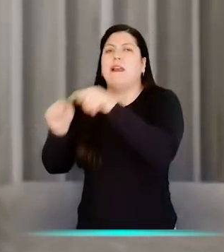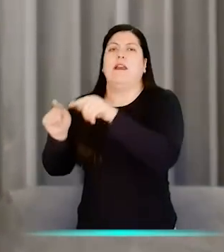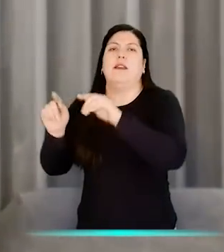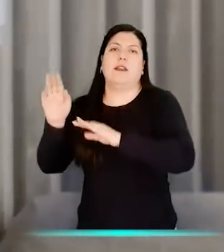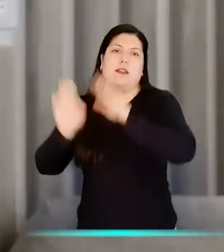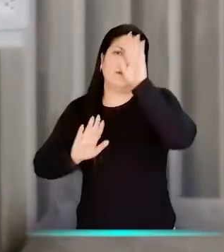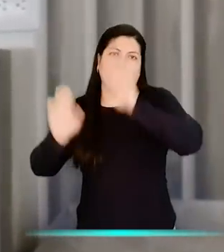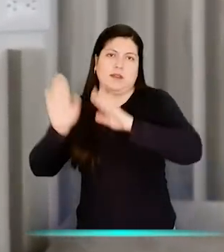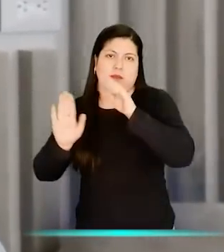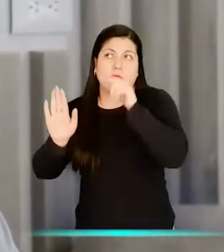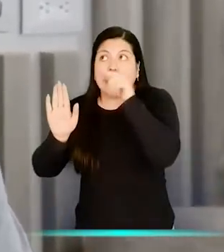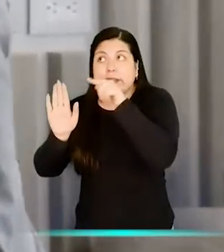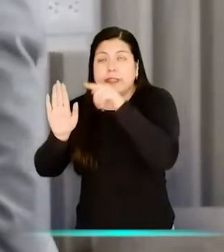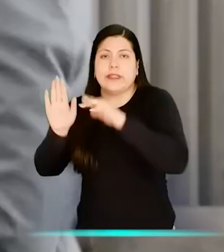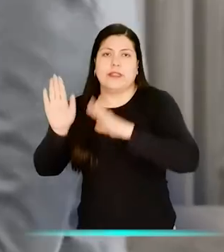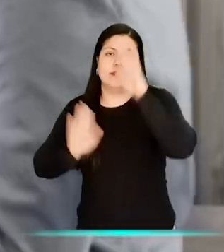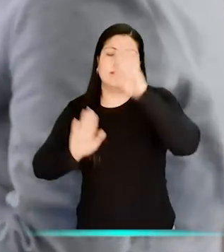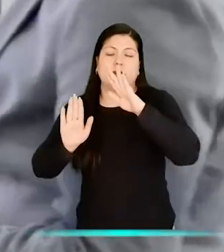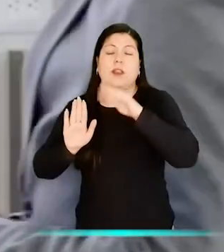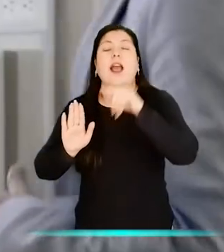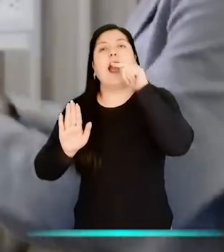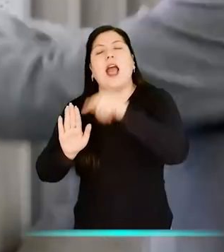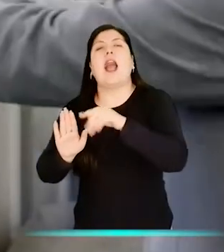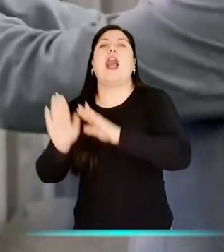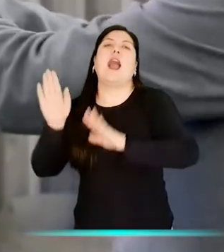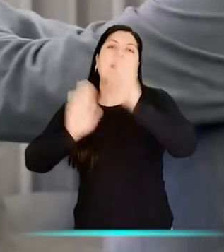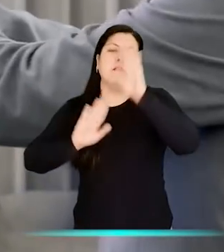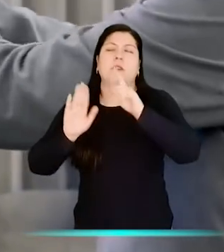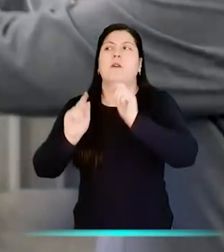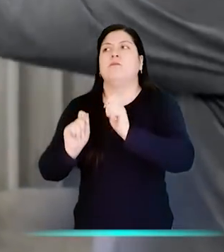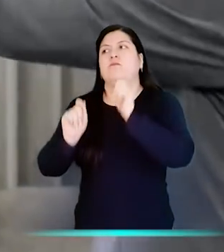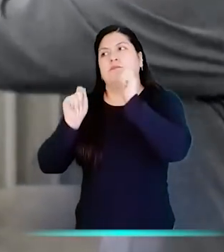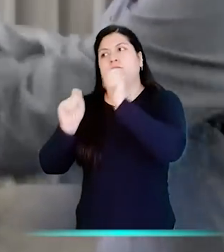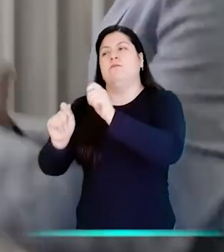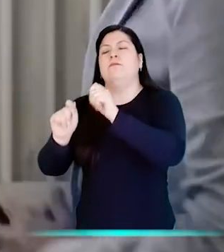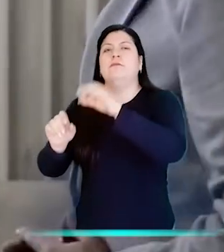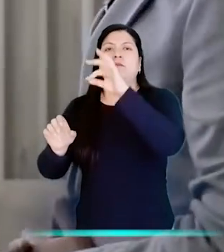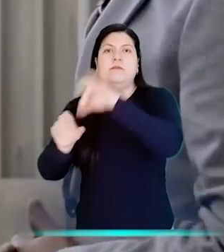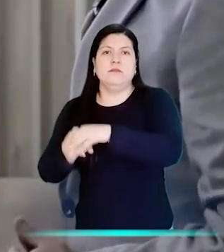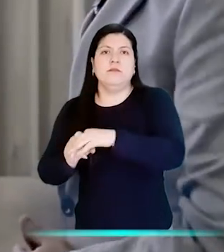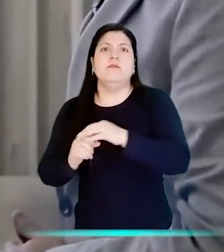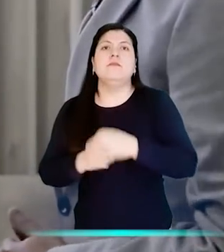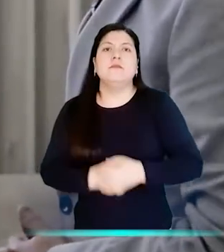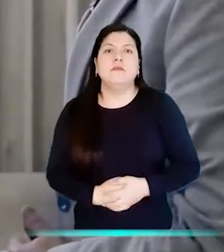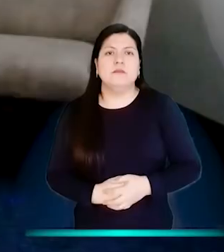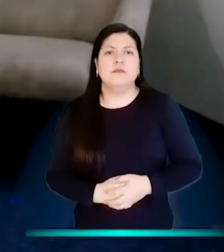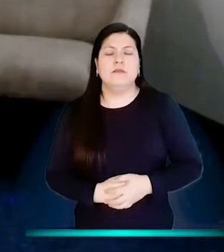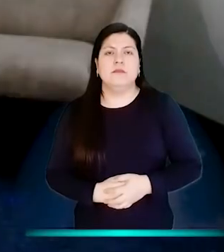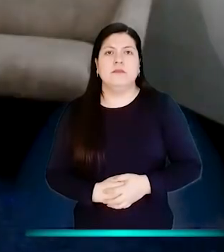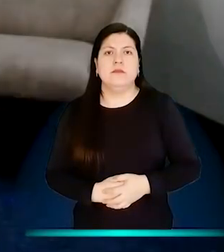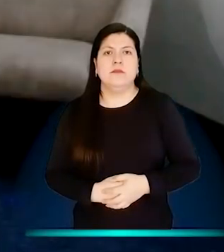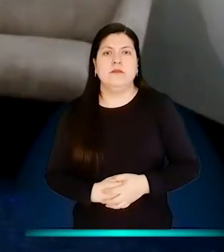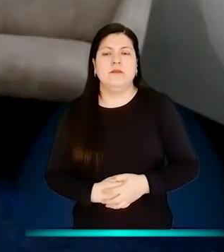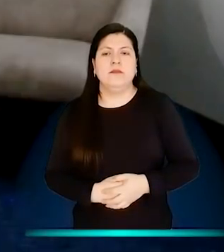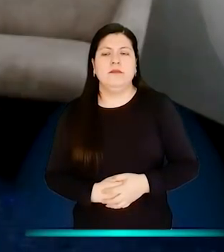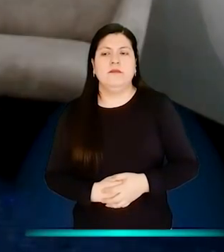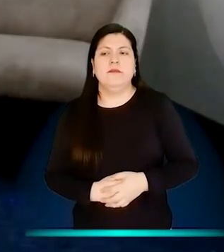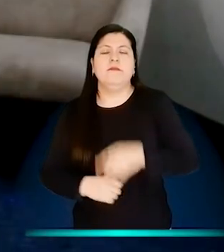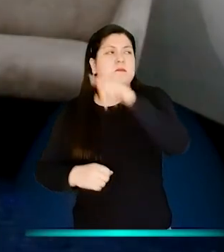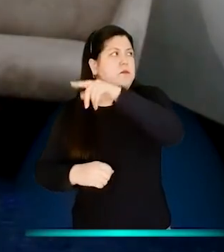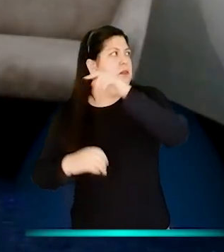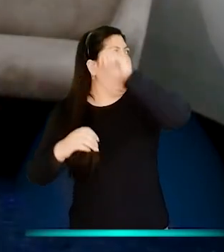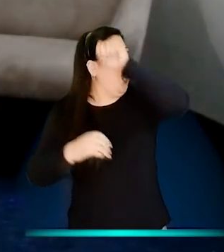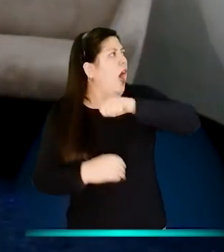su intención en este candidato. Por tanto, es un candidato que obtendría el voto en ese escenario. Se cuenta para el que